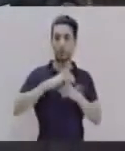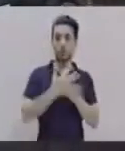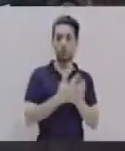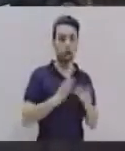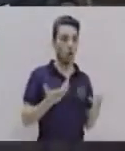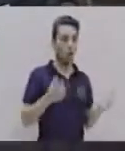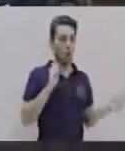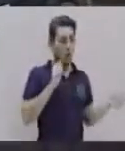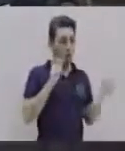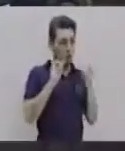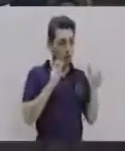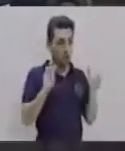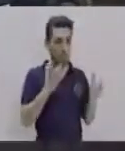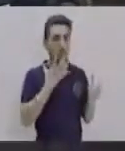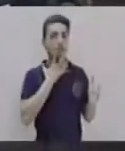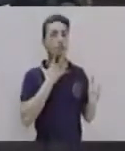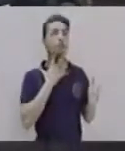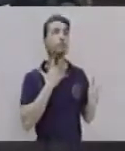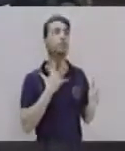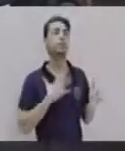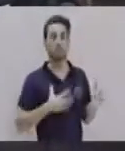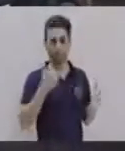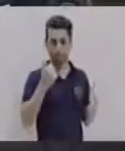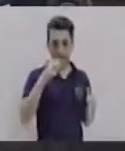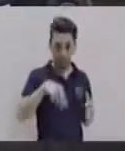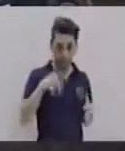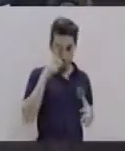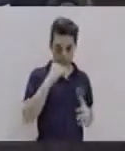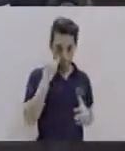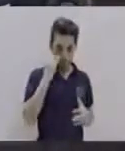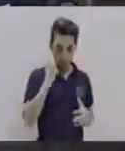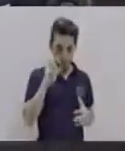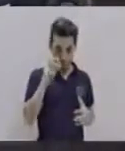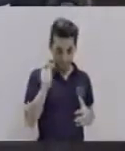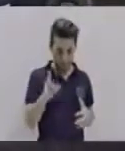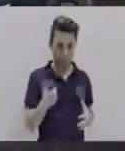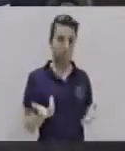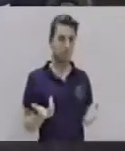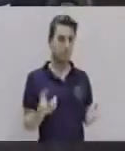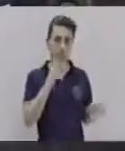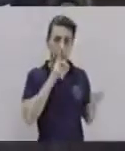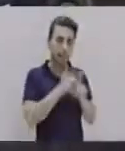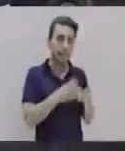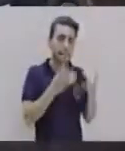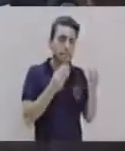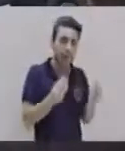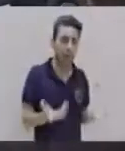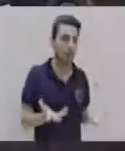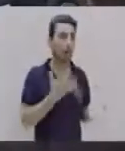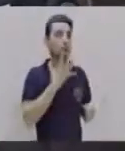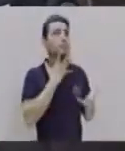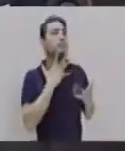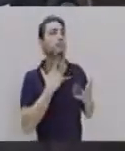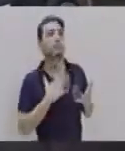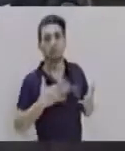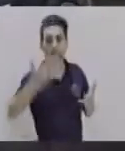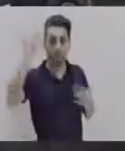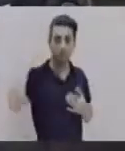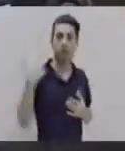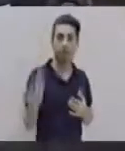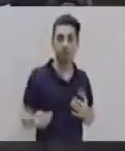que voy a poder controlar mi ansiedad en estos momentos. El miedo y la ansiedad está ganándonos.